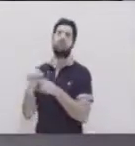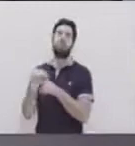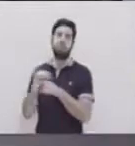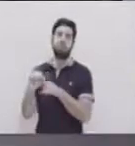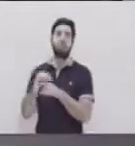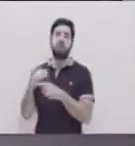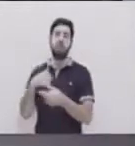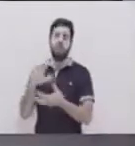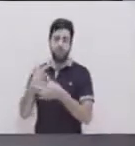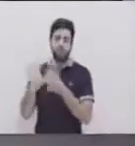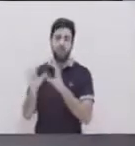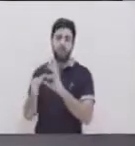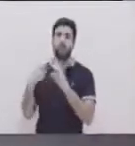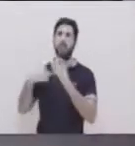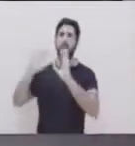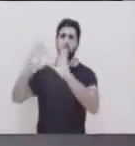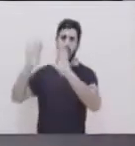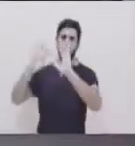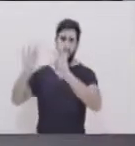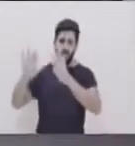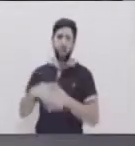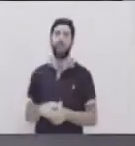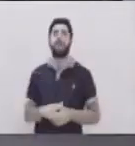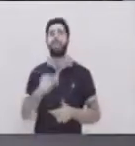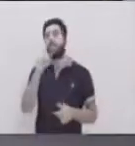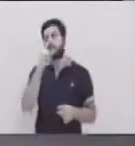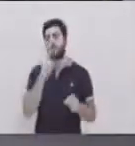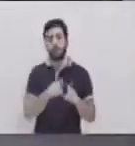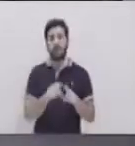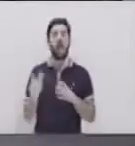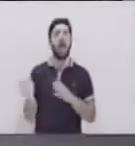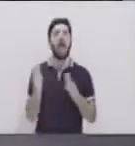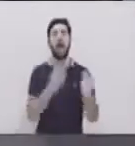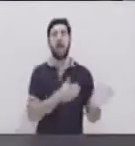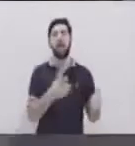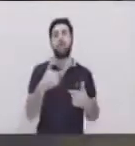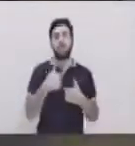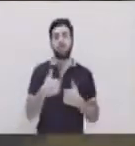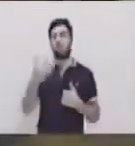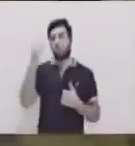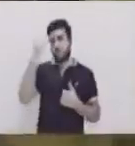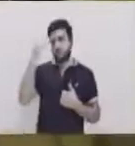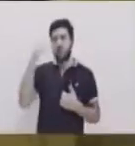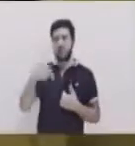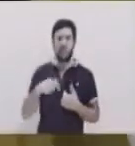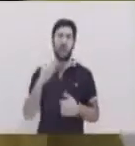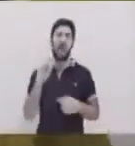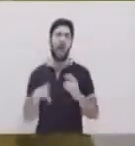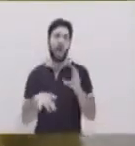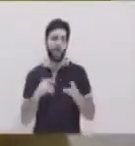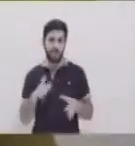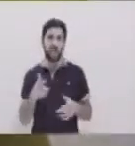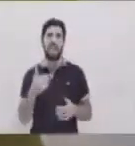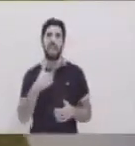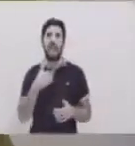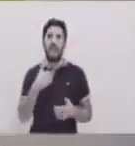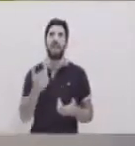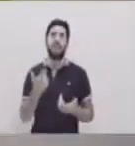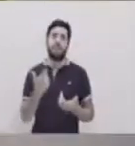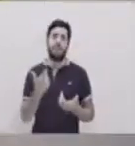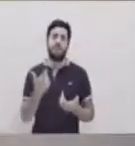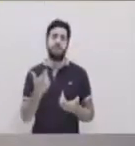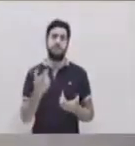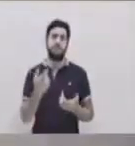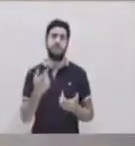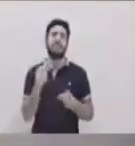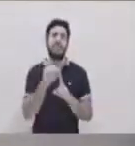también pues hacer lo que más me gusta, que es el voleibol. Y aparte también sé que esto requiere sacrificio no solo mío, sino que también